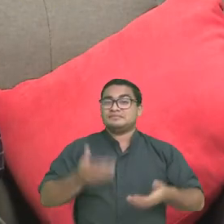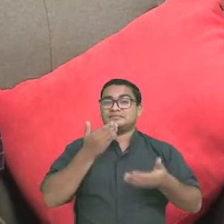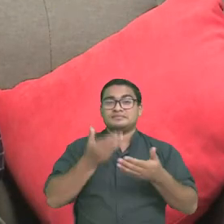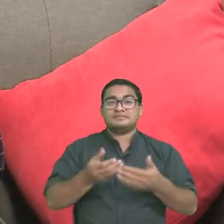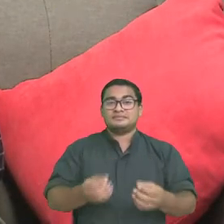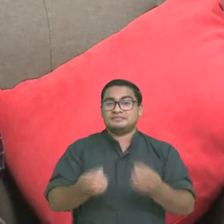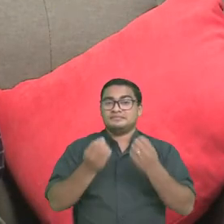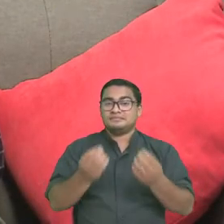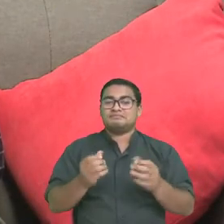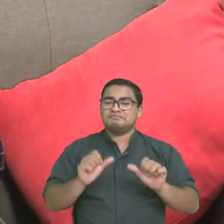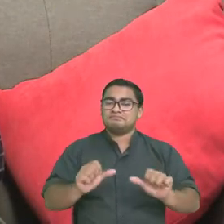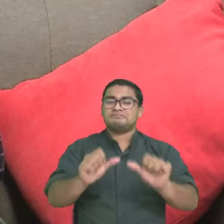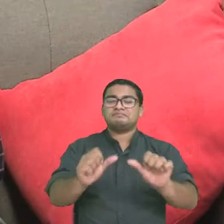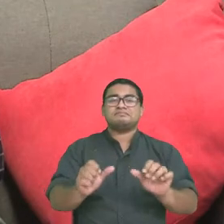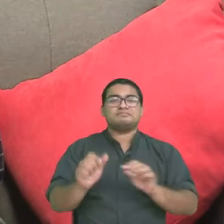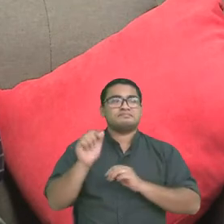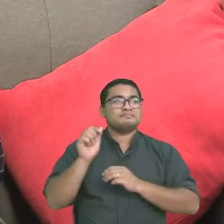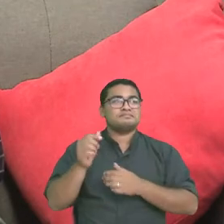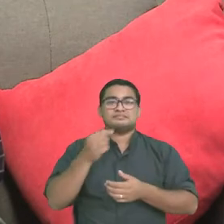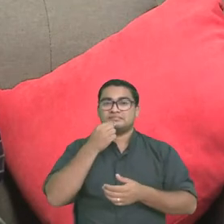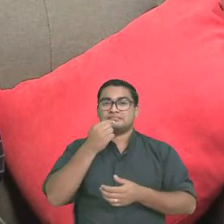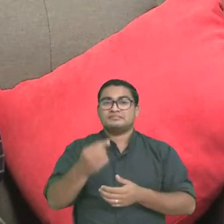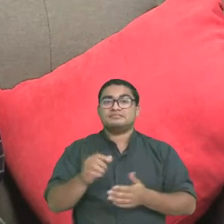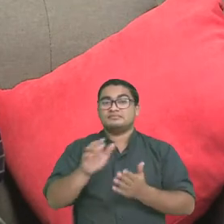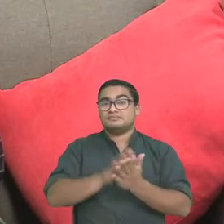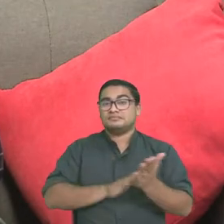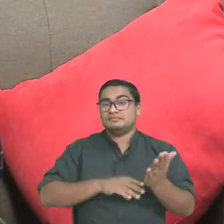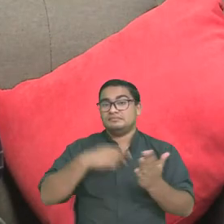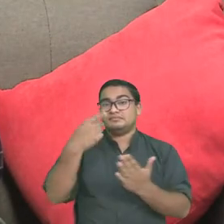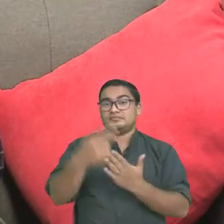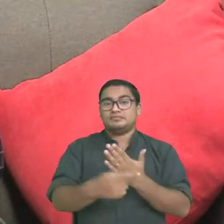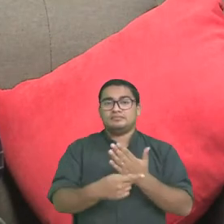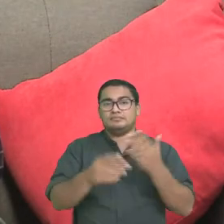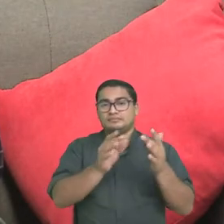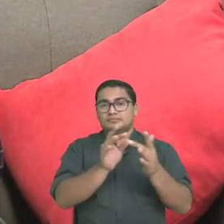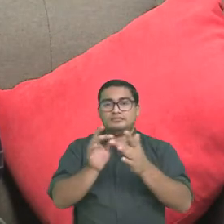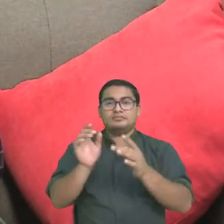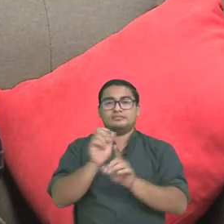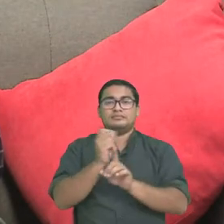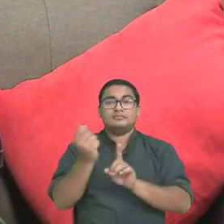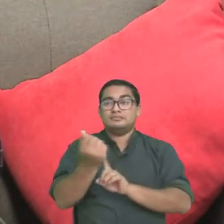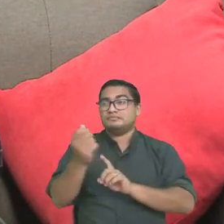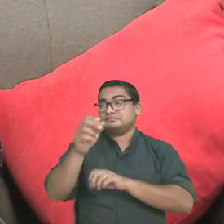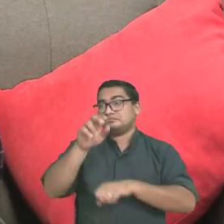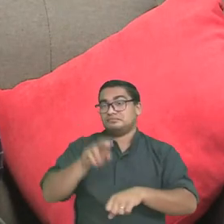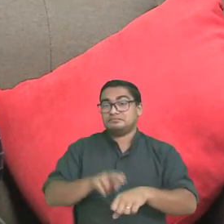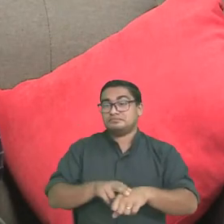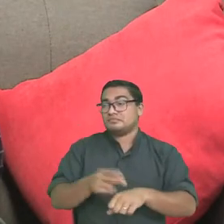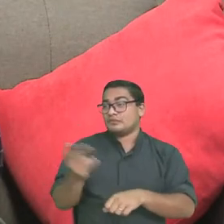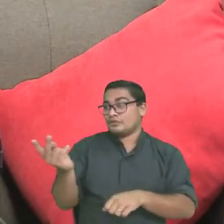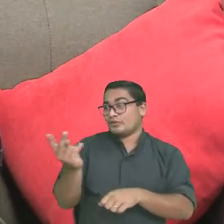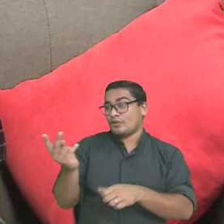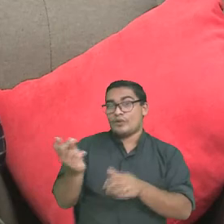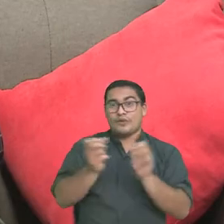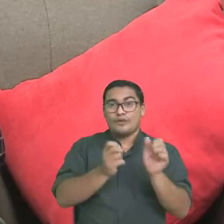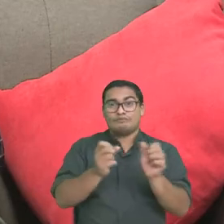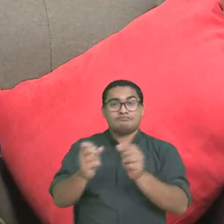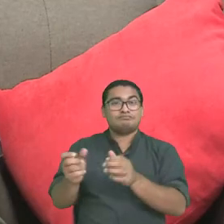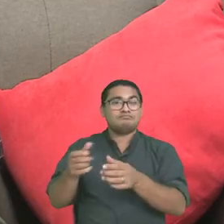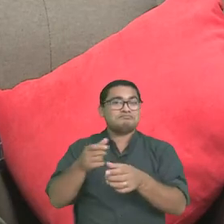muchísimas gracias por continuar acompañándonos en este programa especial desde el Parlamento, un programa con dos invitados,